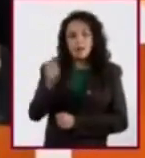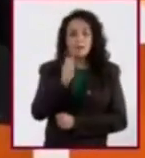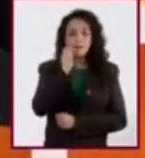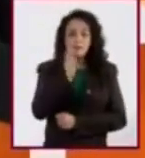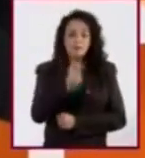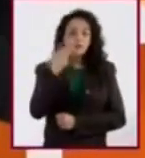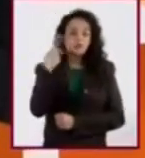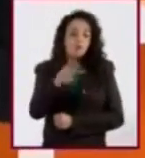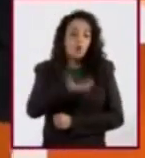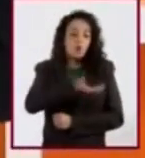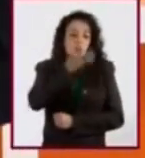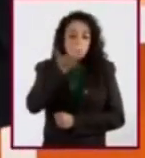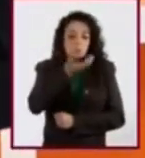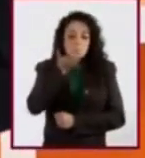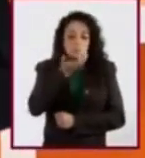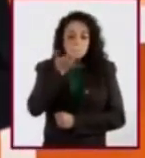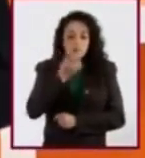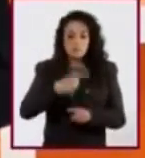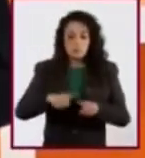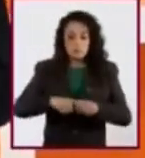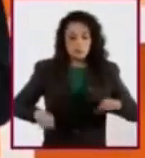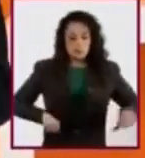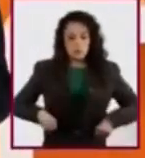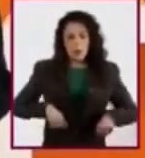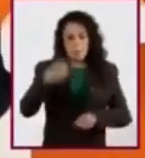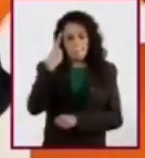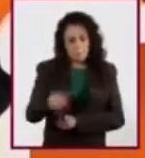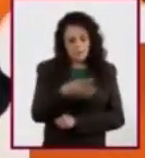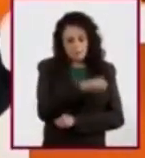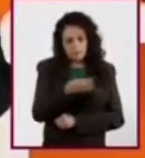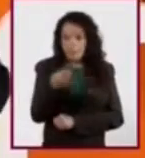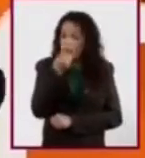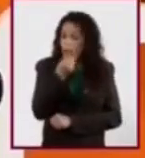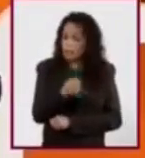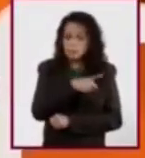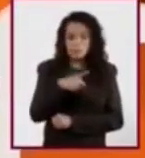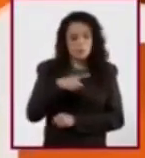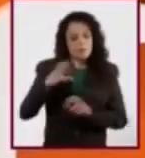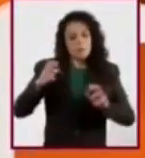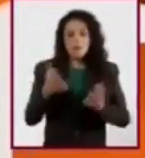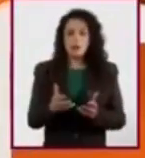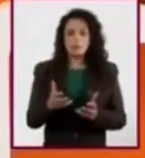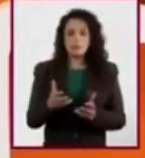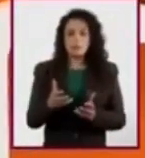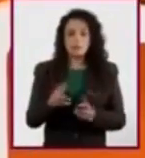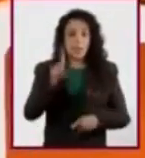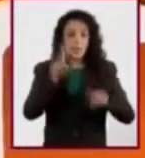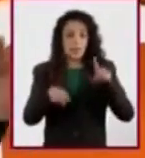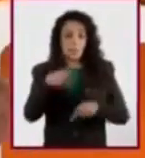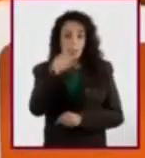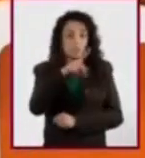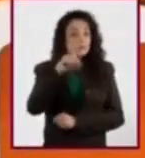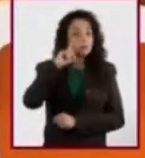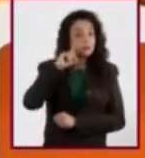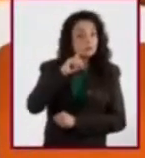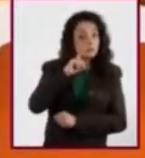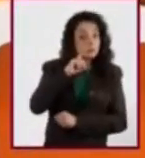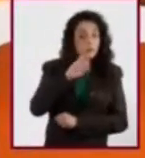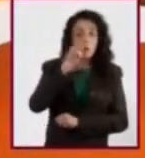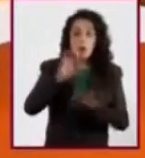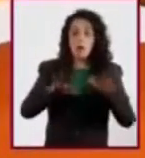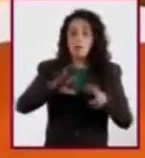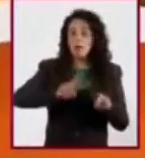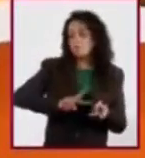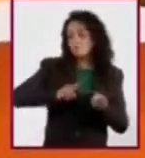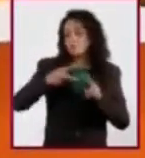determinadas costumbres y conductas que dictan lo que debe ser y hacer las personas según su sexo, o por el contrario, lo